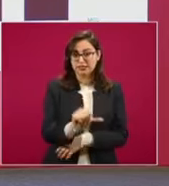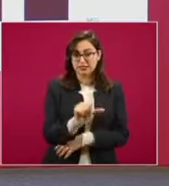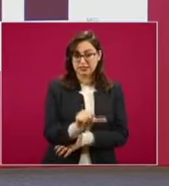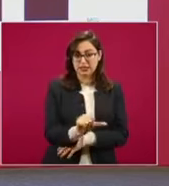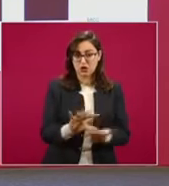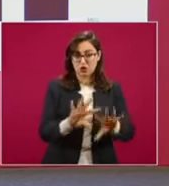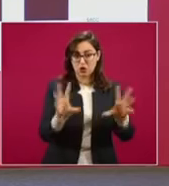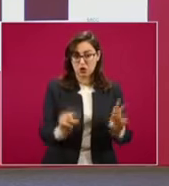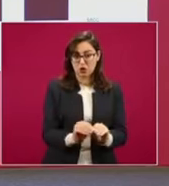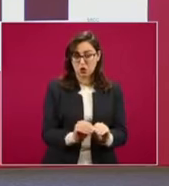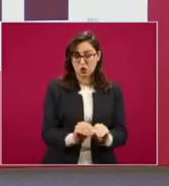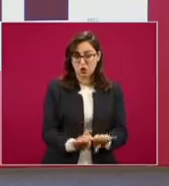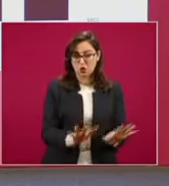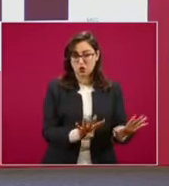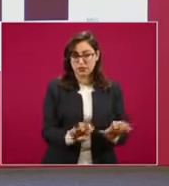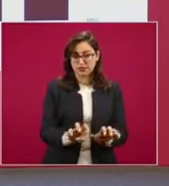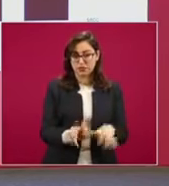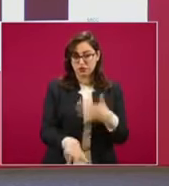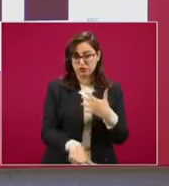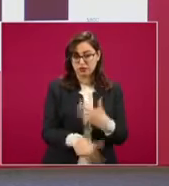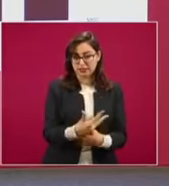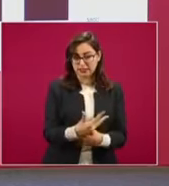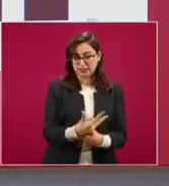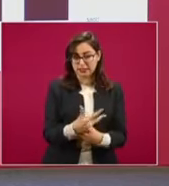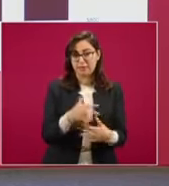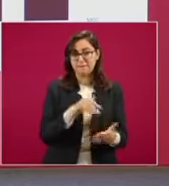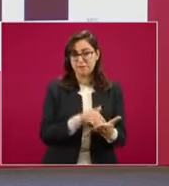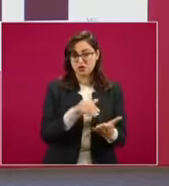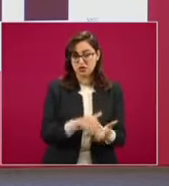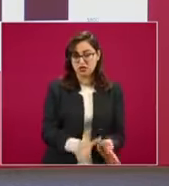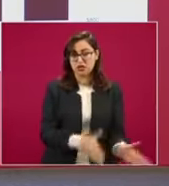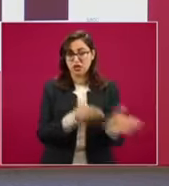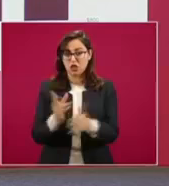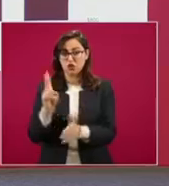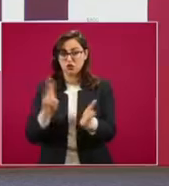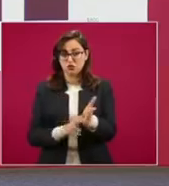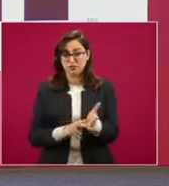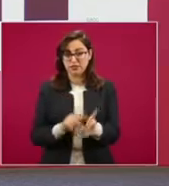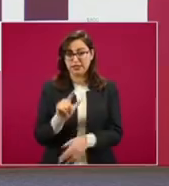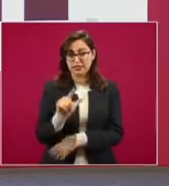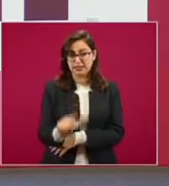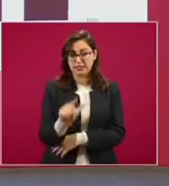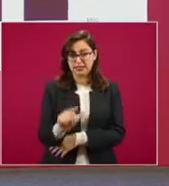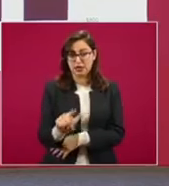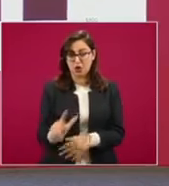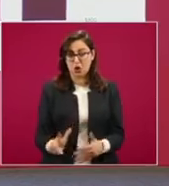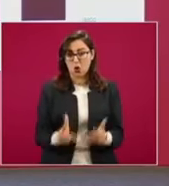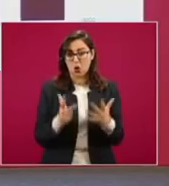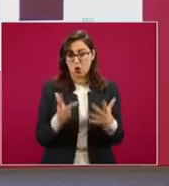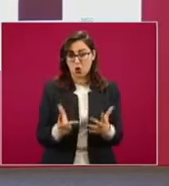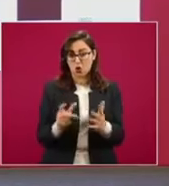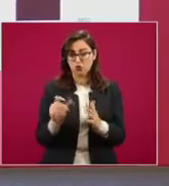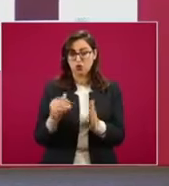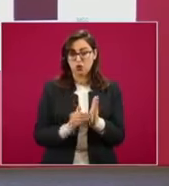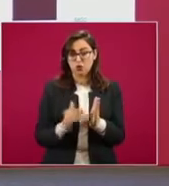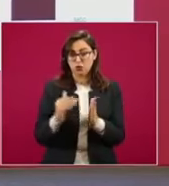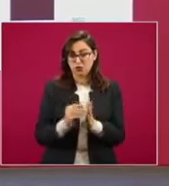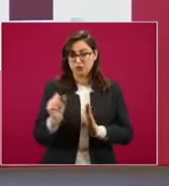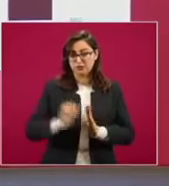son 913 en el 2017 8 millones